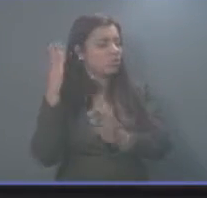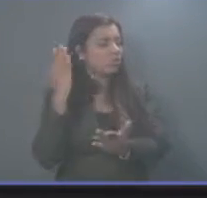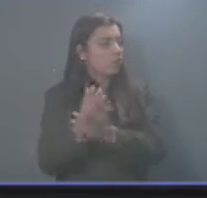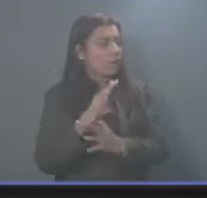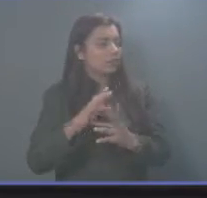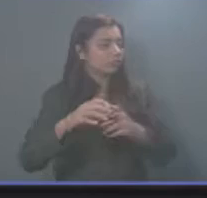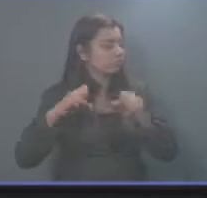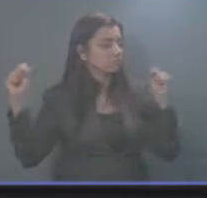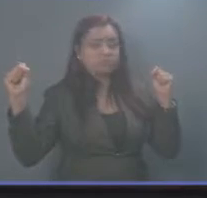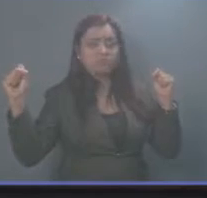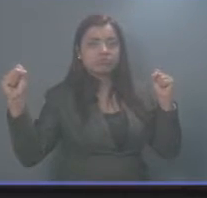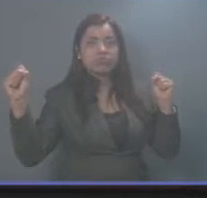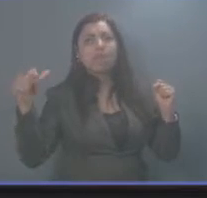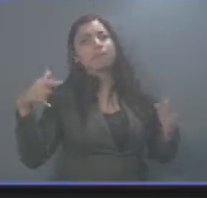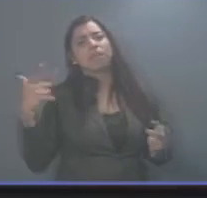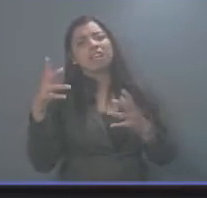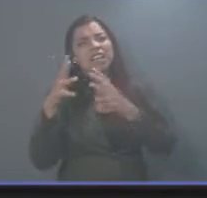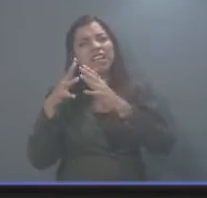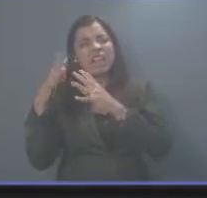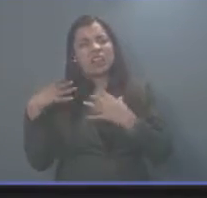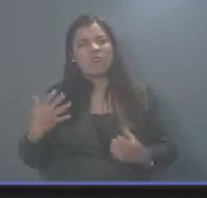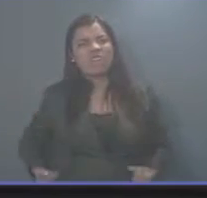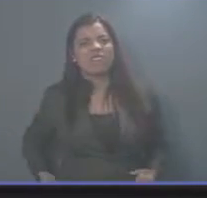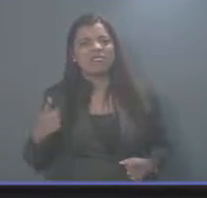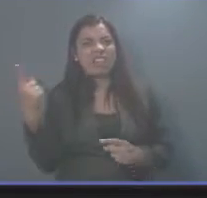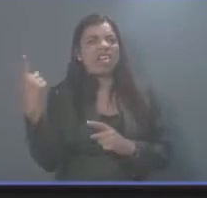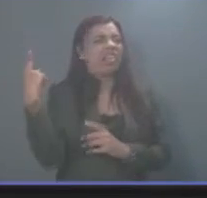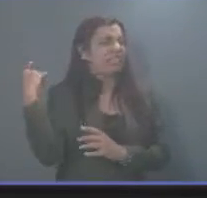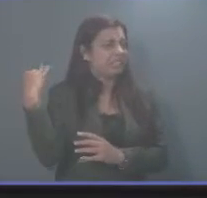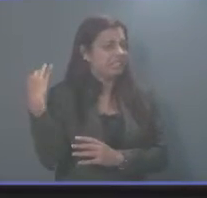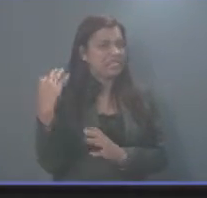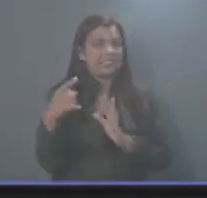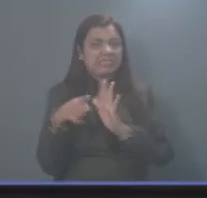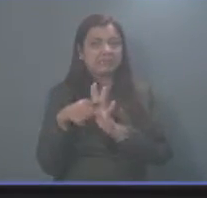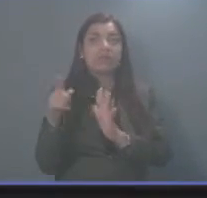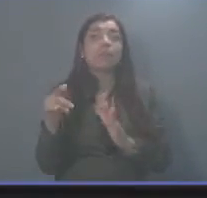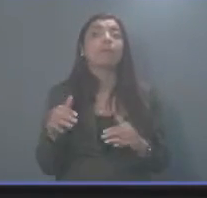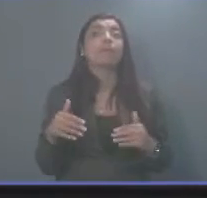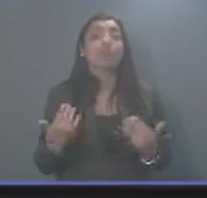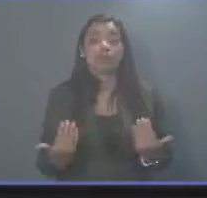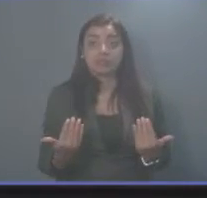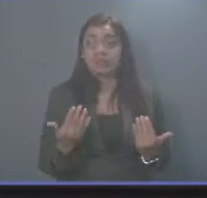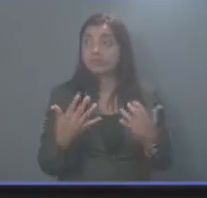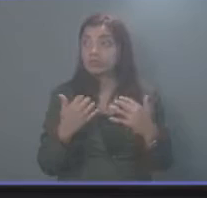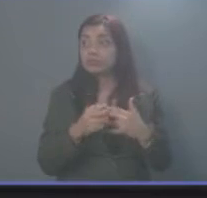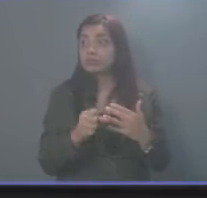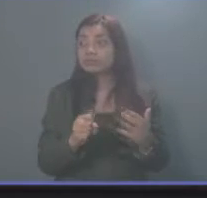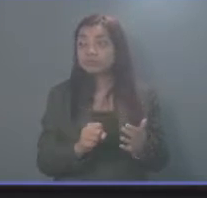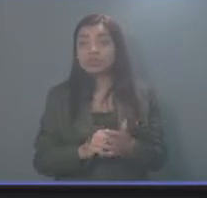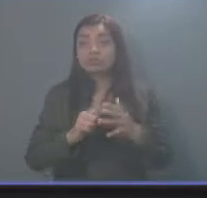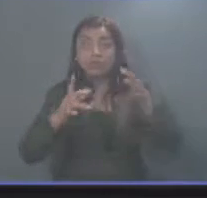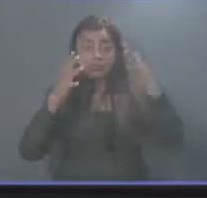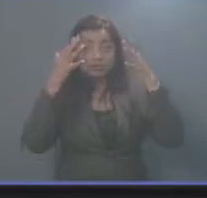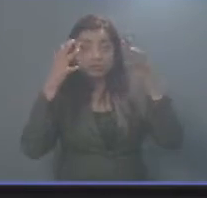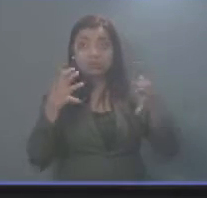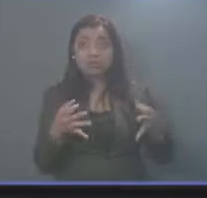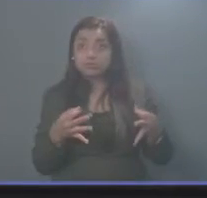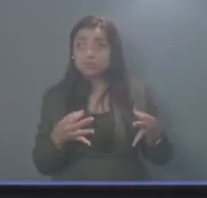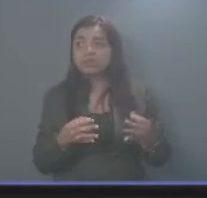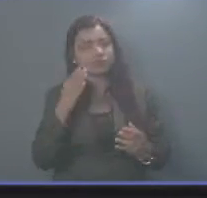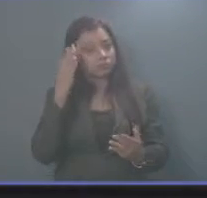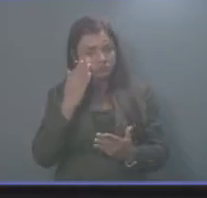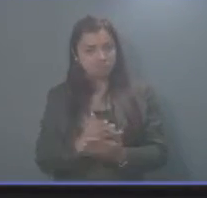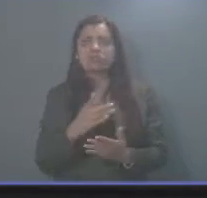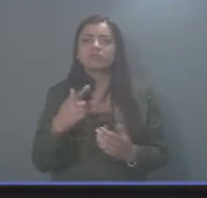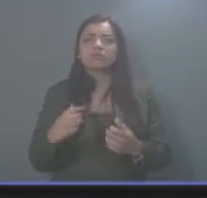Venezuela. Y digo lapidario porque el órgano legislativo hoy también ha tomado una decisión